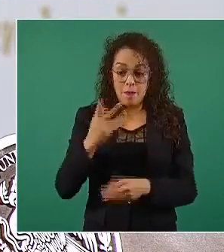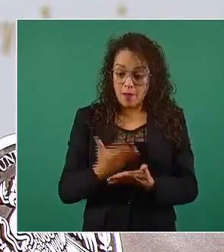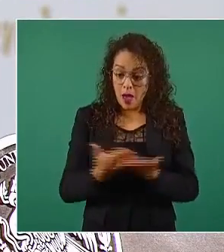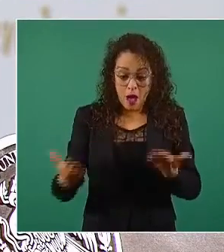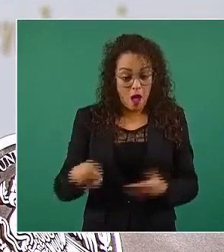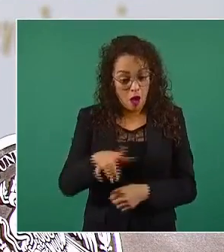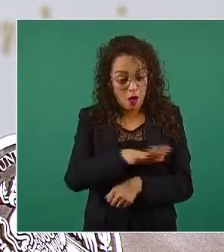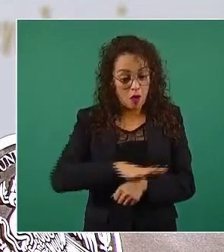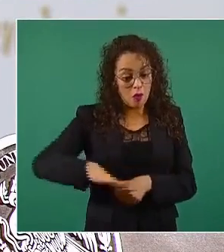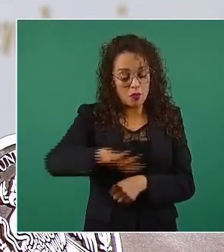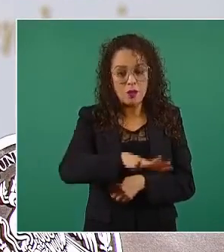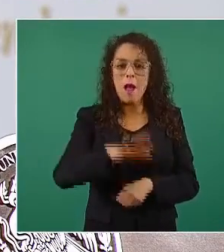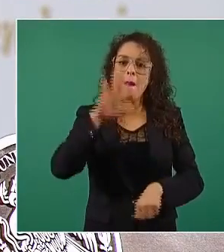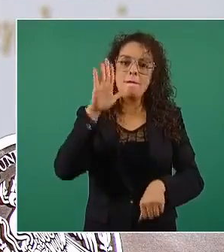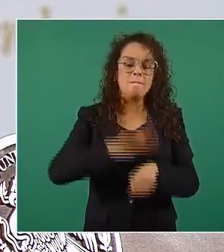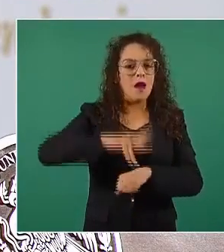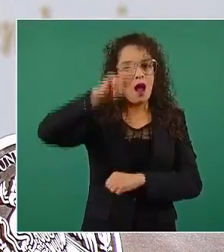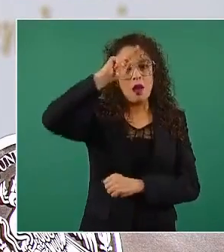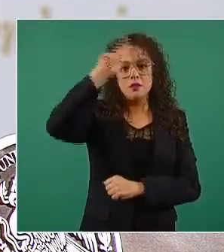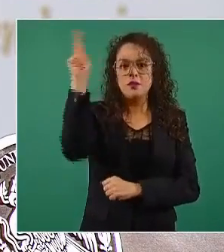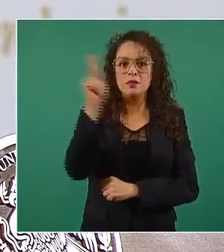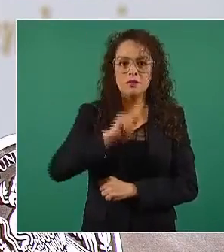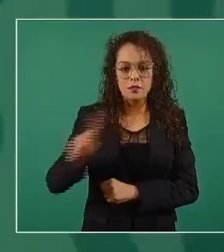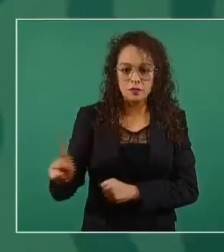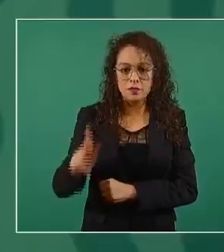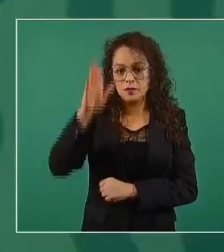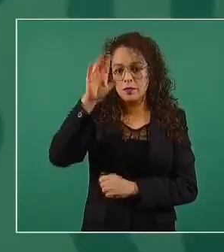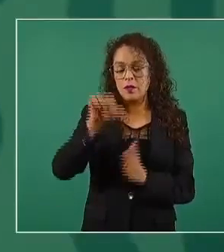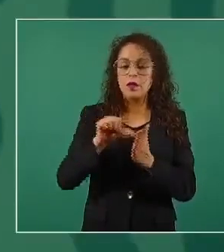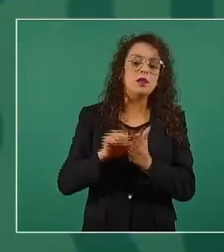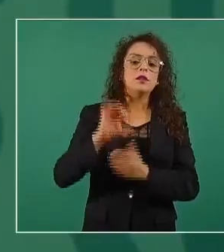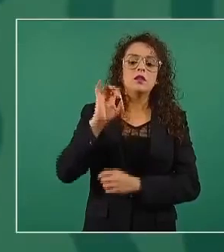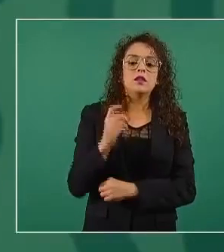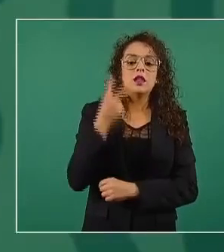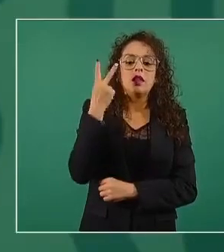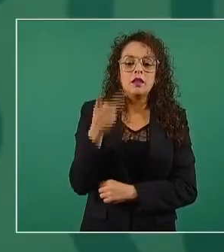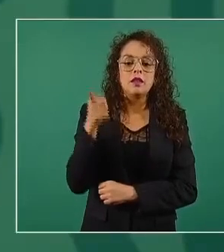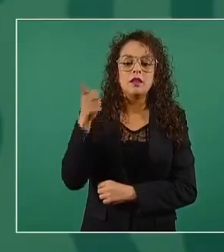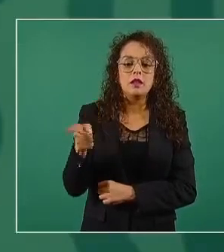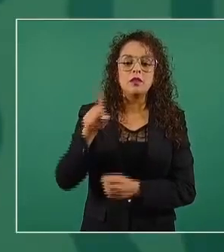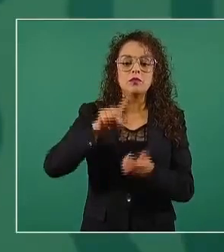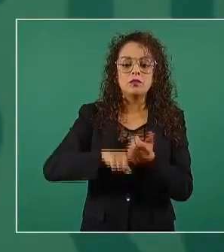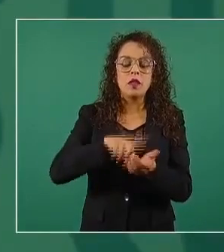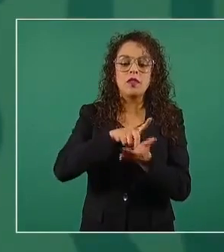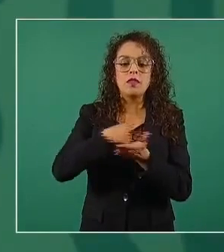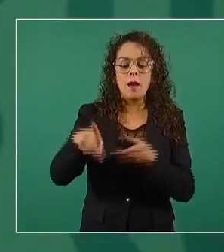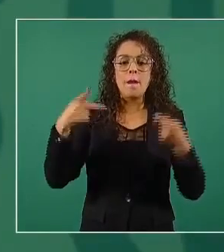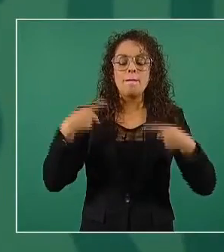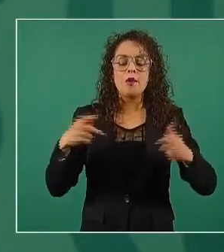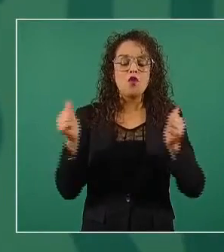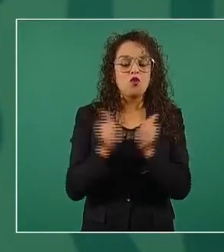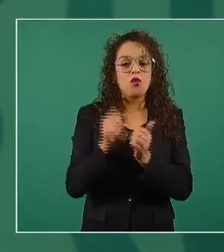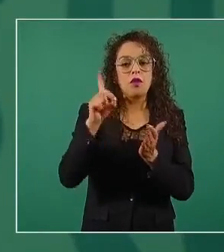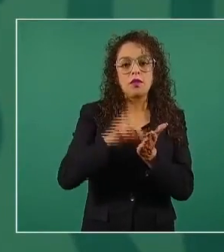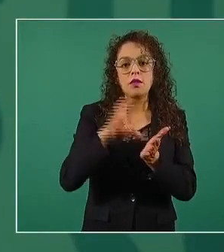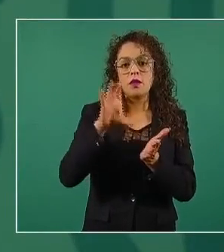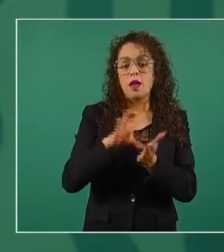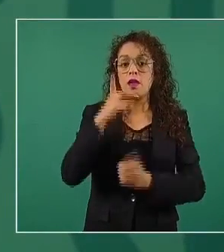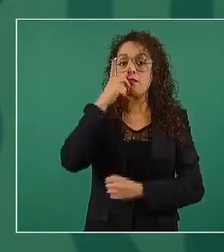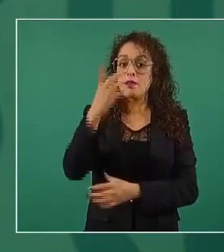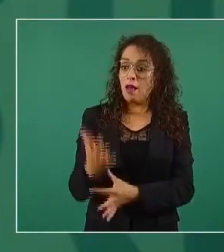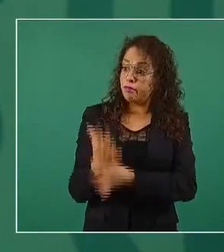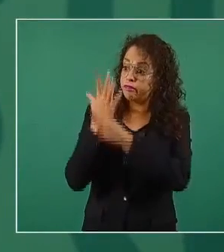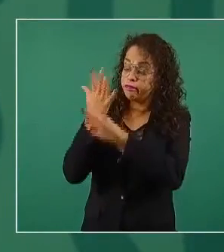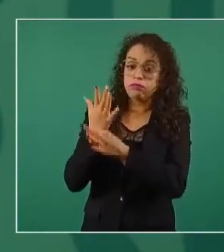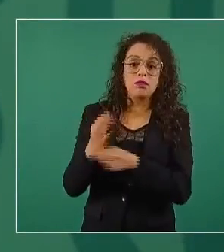lo menciona el artículo 32 de la Convención sobre los Derechos de las Personas con Discapacidad, es indispensable